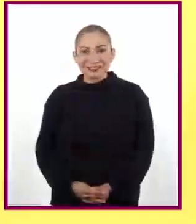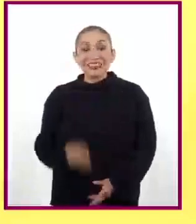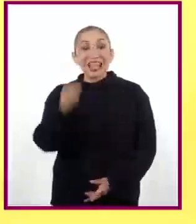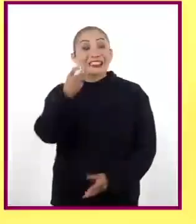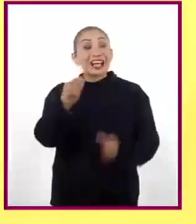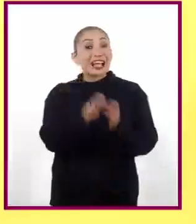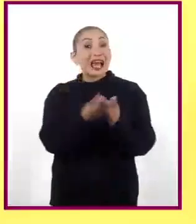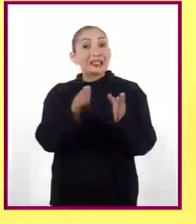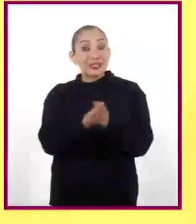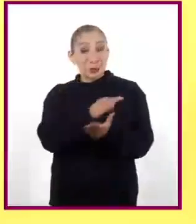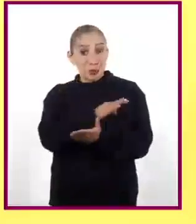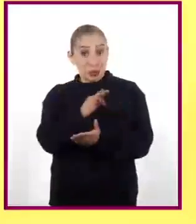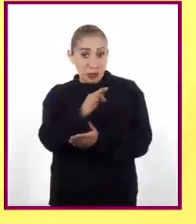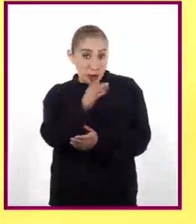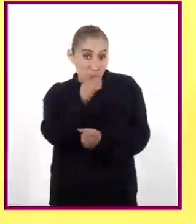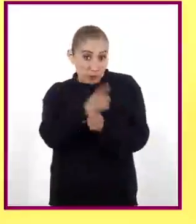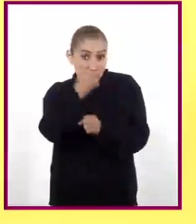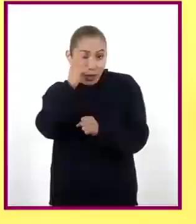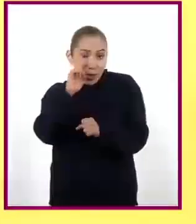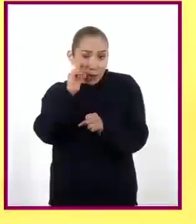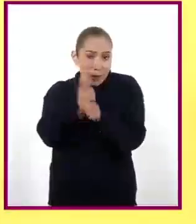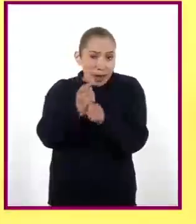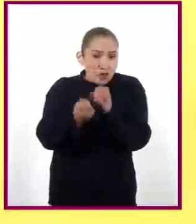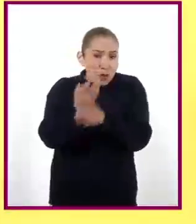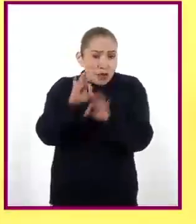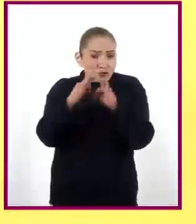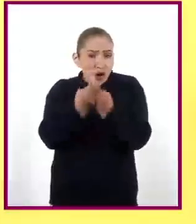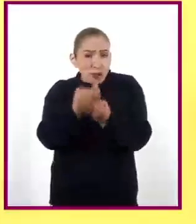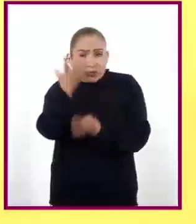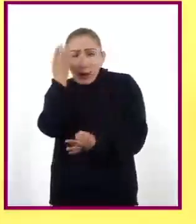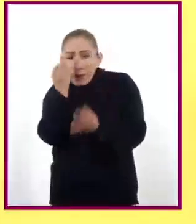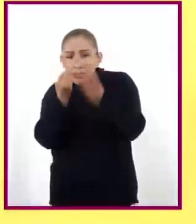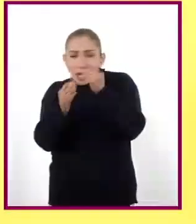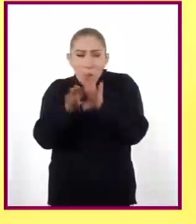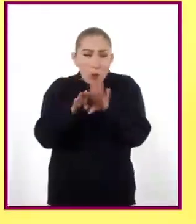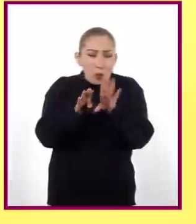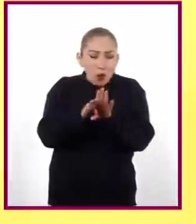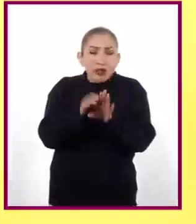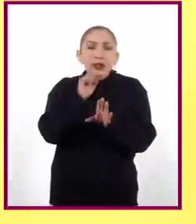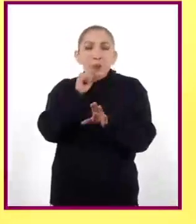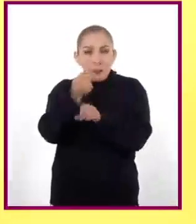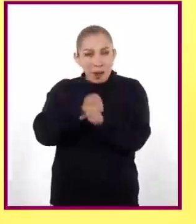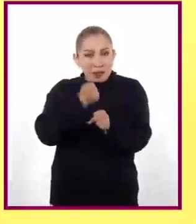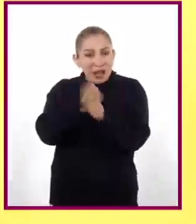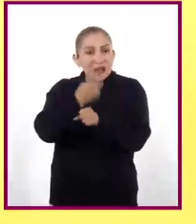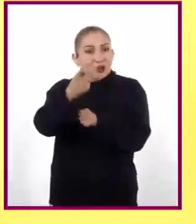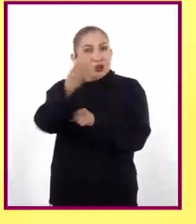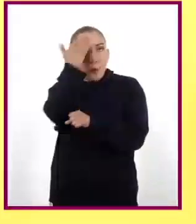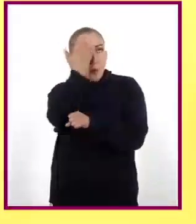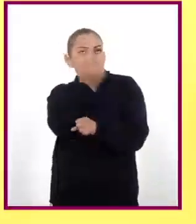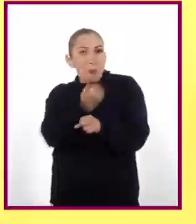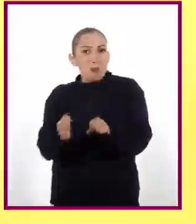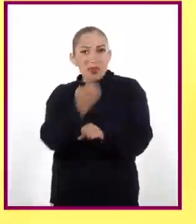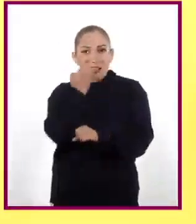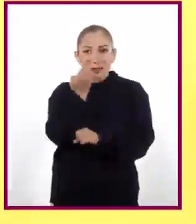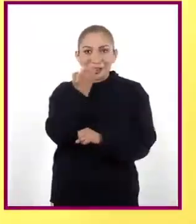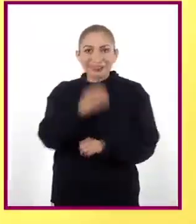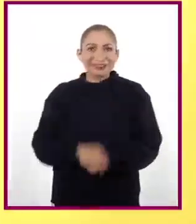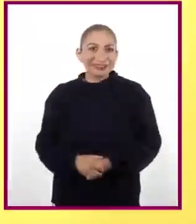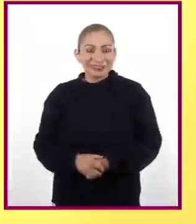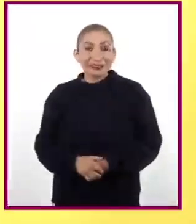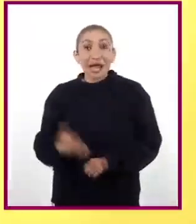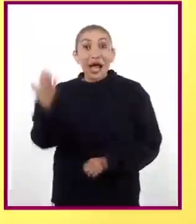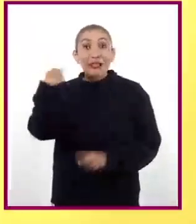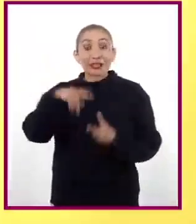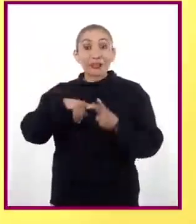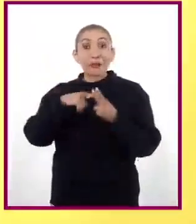Estas sesiones son una oportunidad para descubrir nuevas estrategias de aprendizaje y poner en práctica sus habilidades escolares.